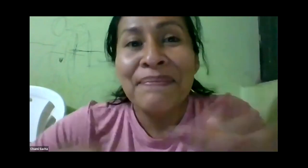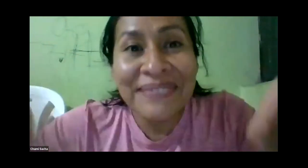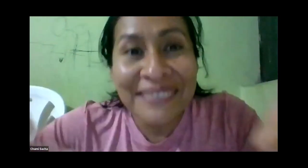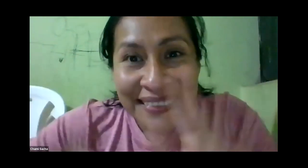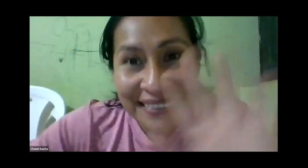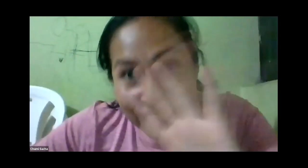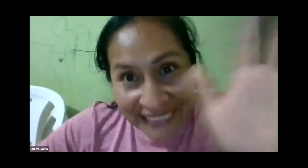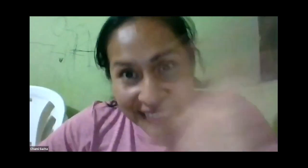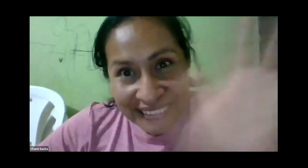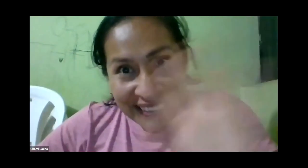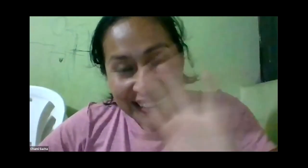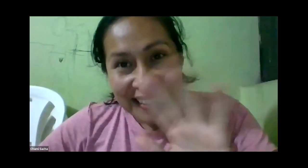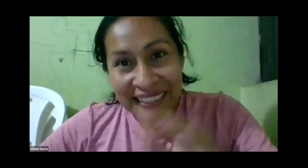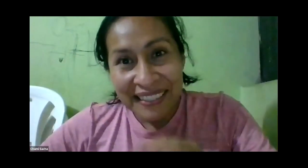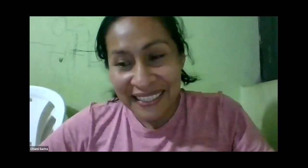a